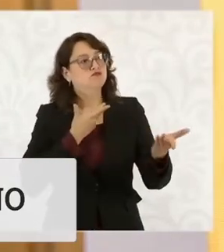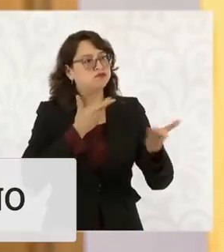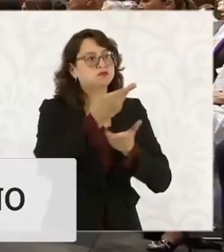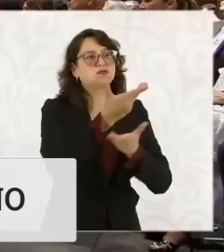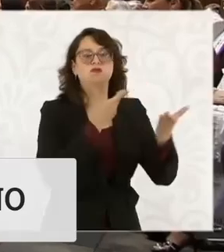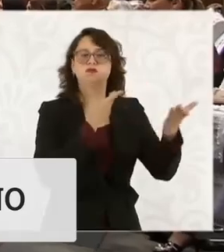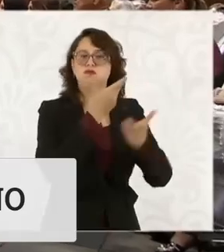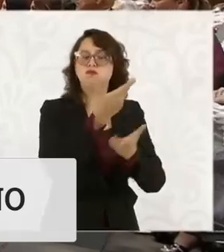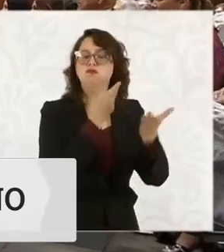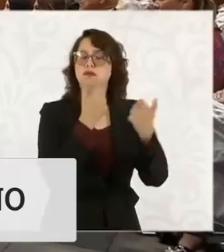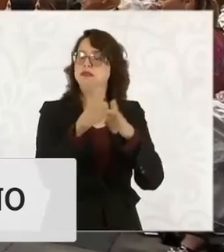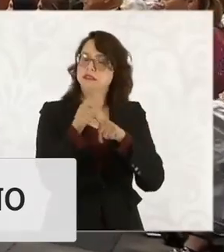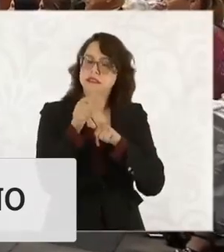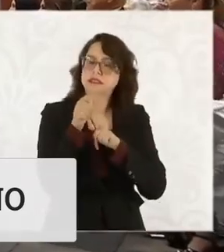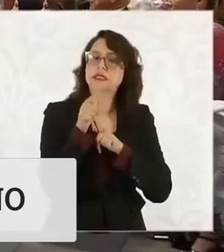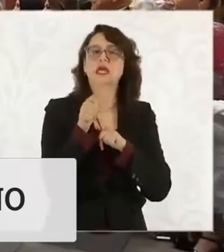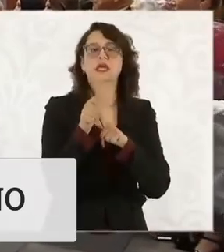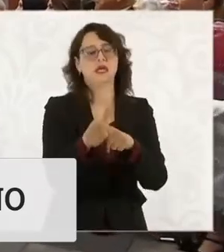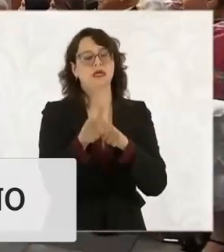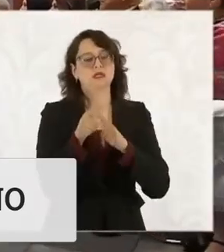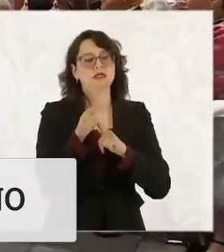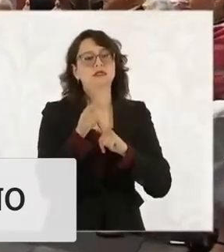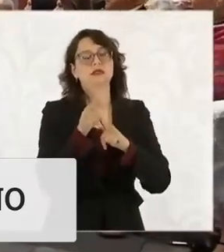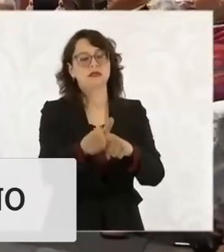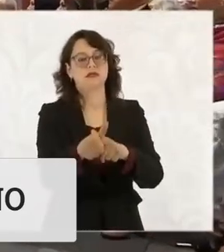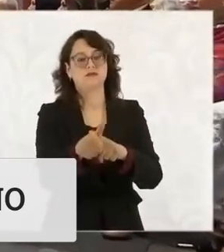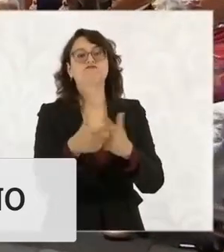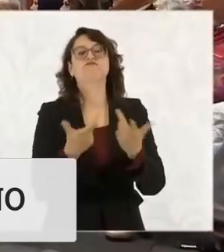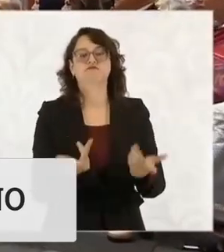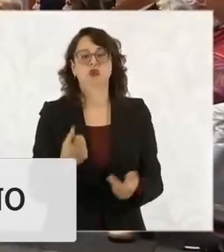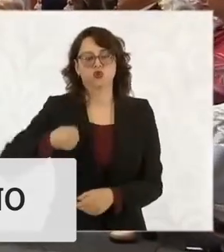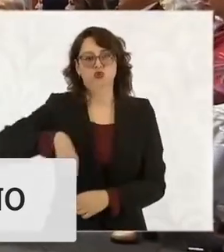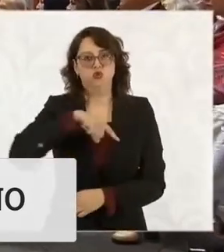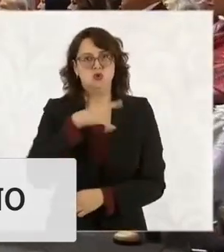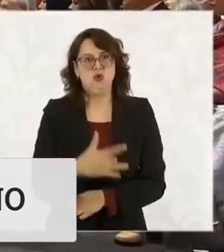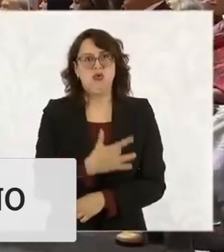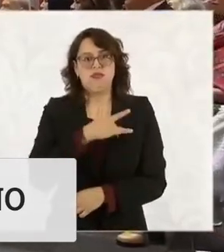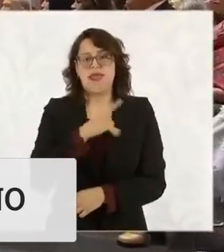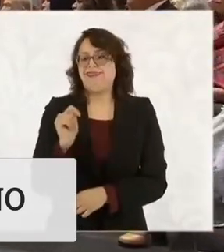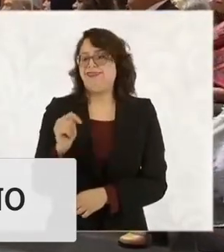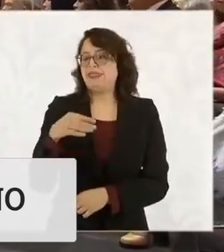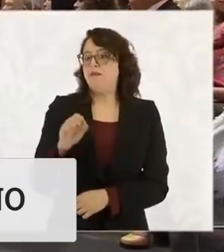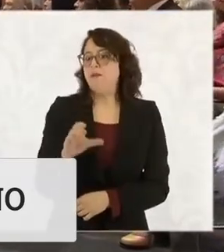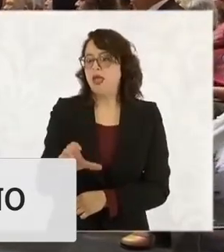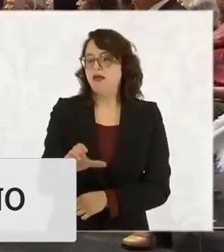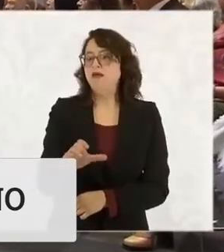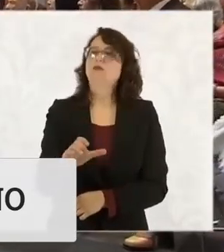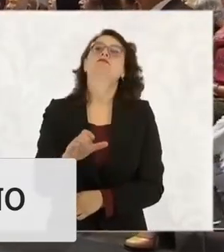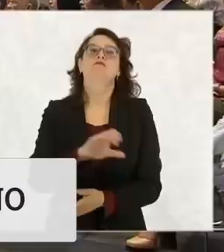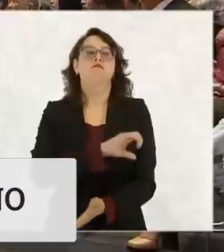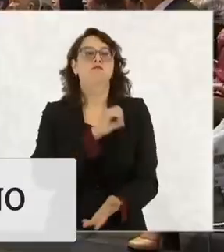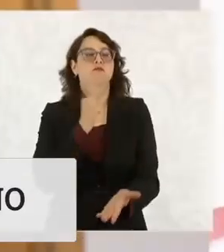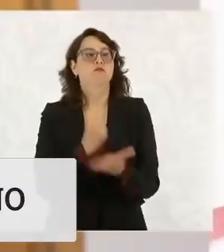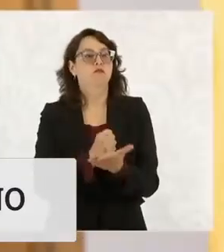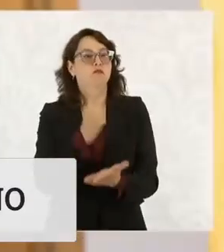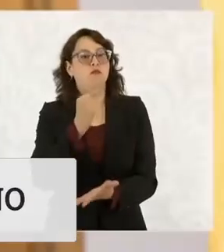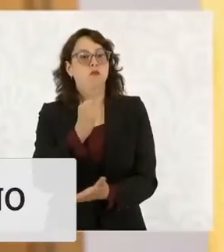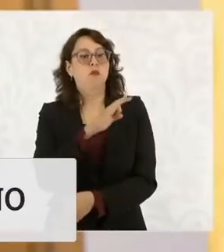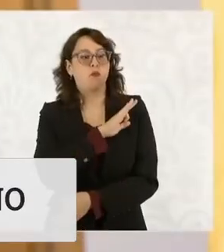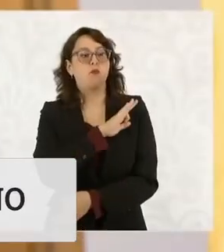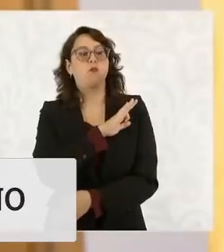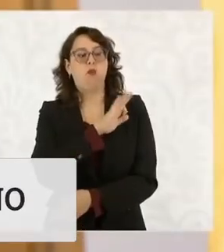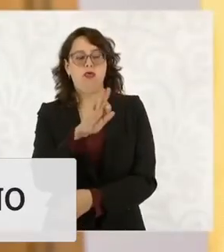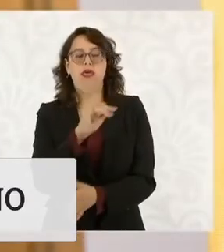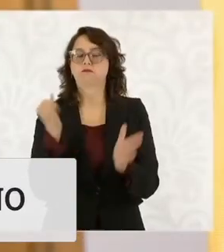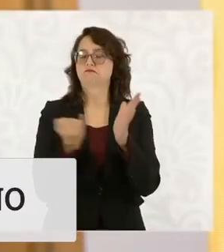vecino. Estamos convencidos de que en el marco del tratado comercial podemos alcanzar aún